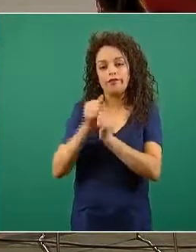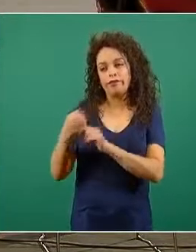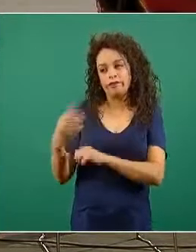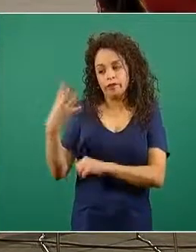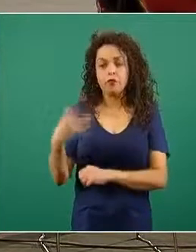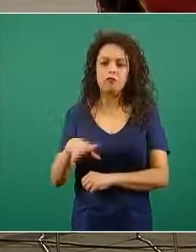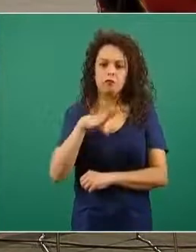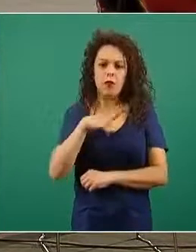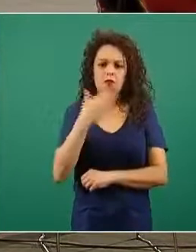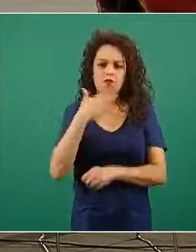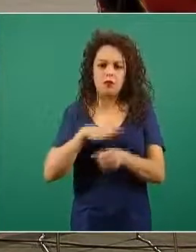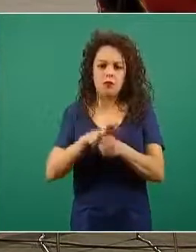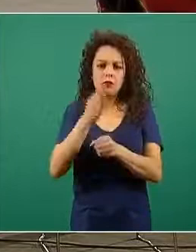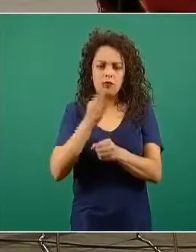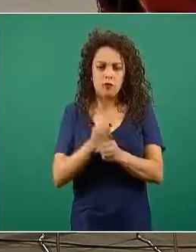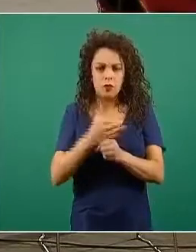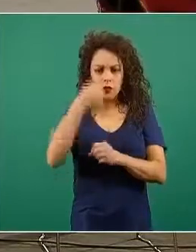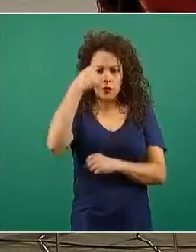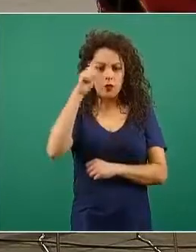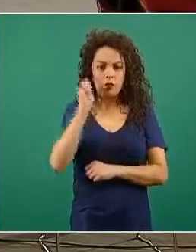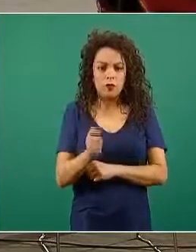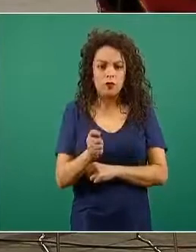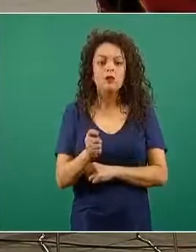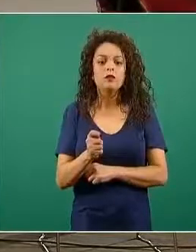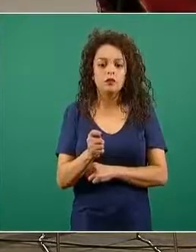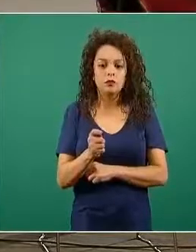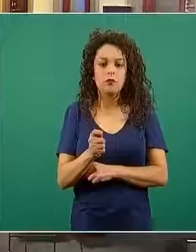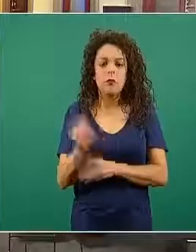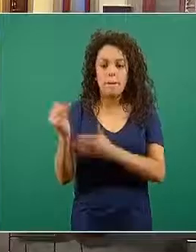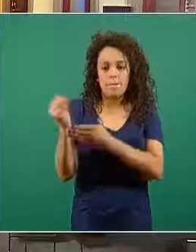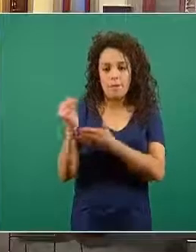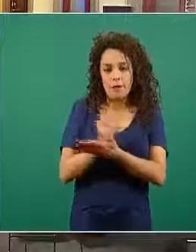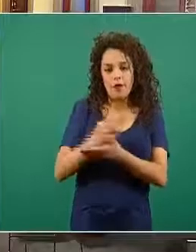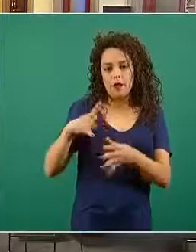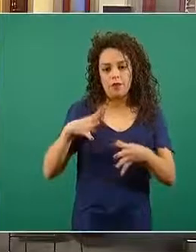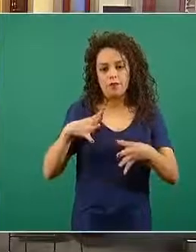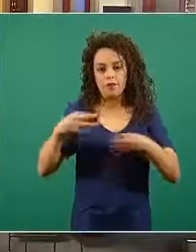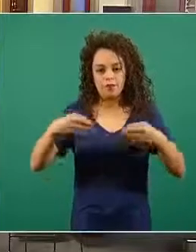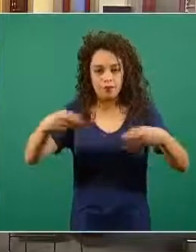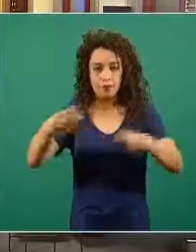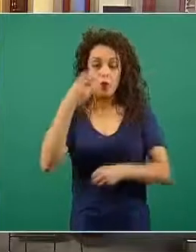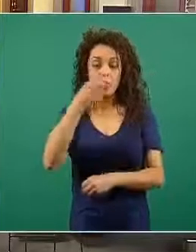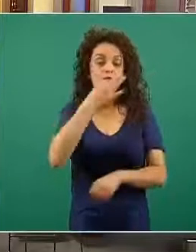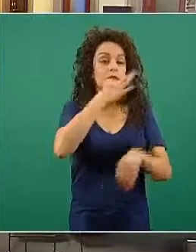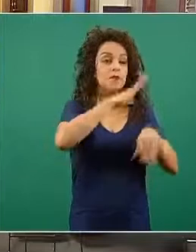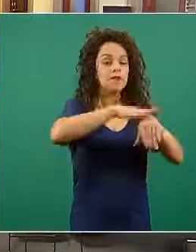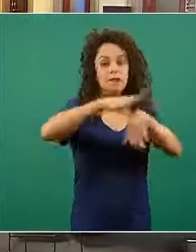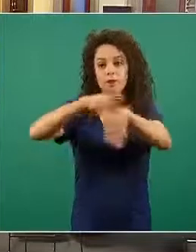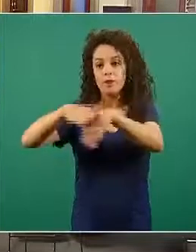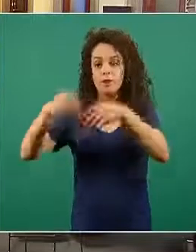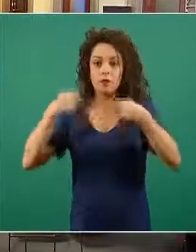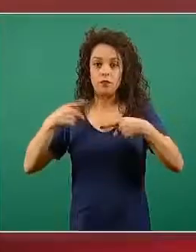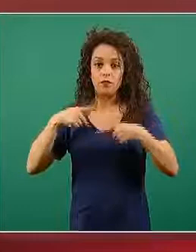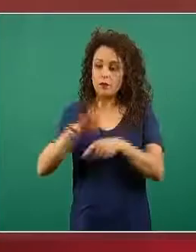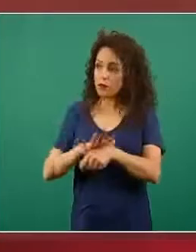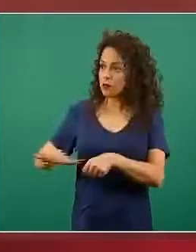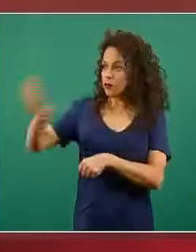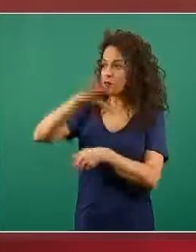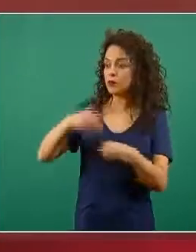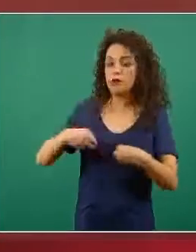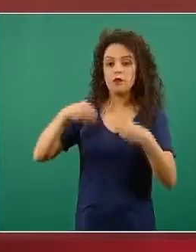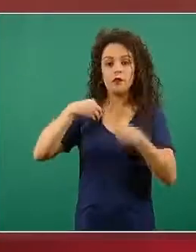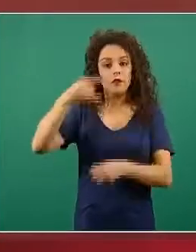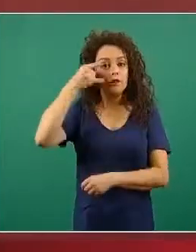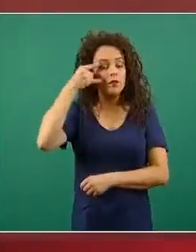oportunidad para que retorne a la actividad de mínima transmisión. Por eso hacemos un llamado a la sociedad de Campeche para